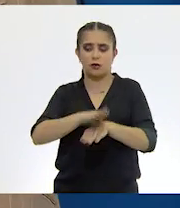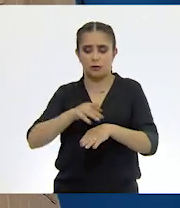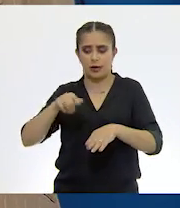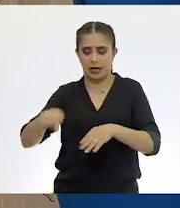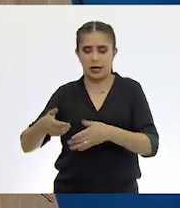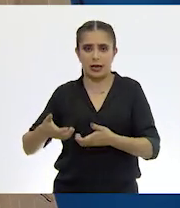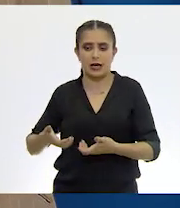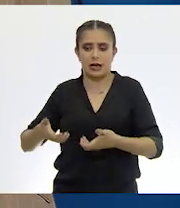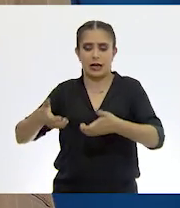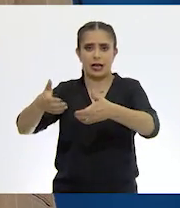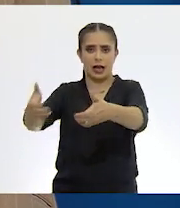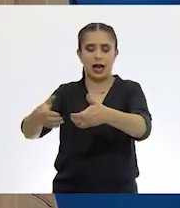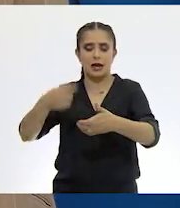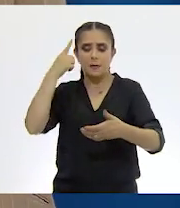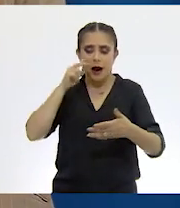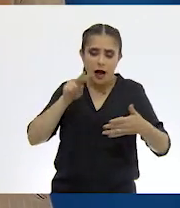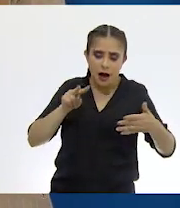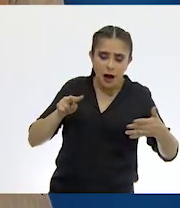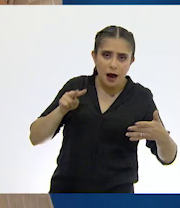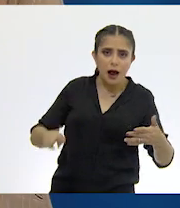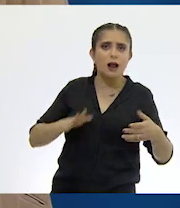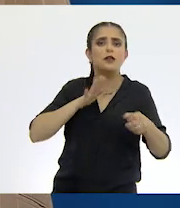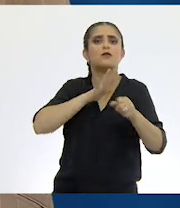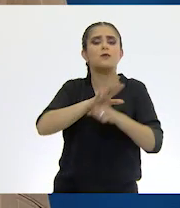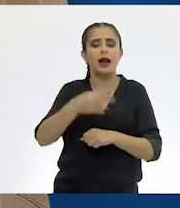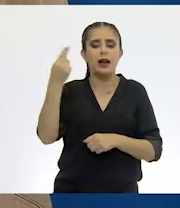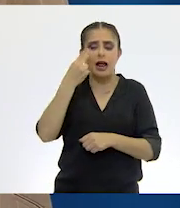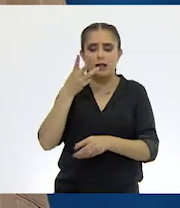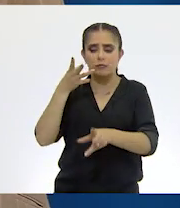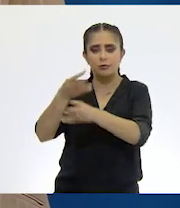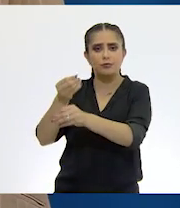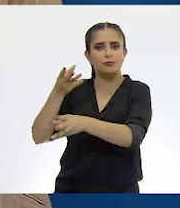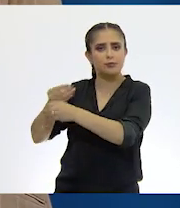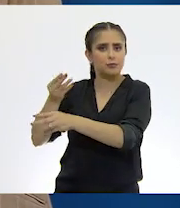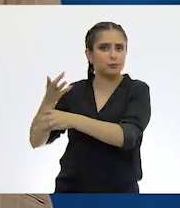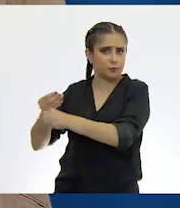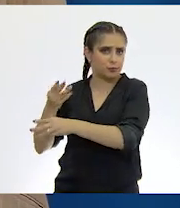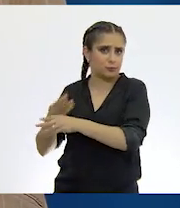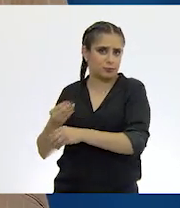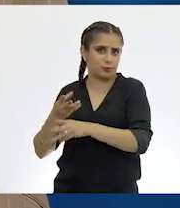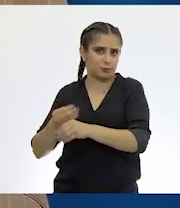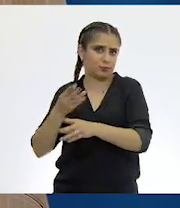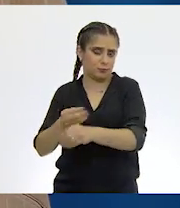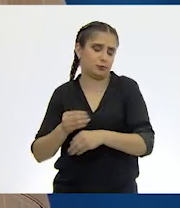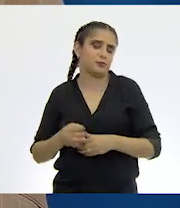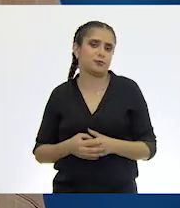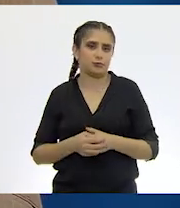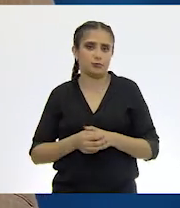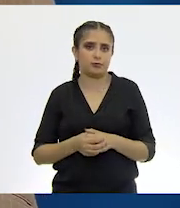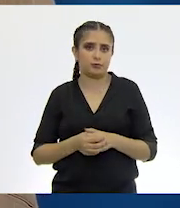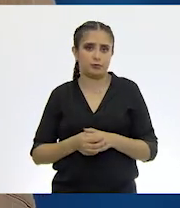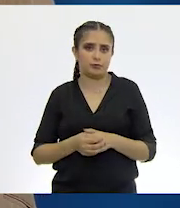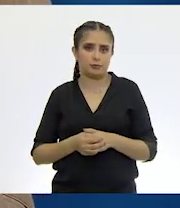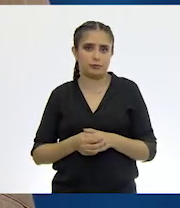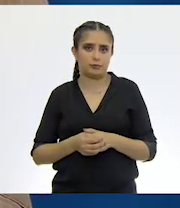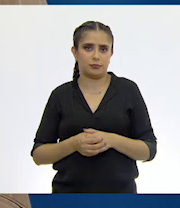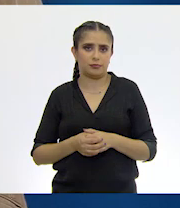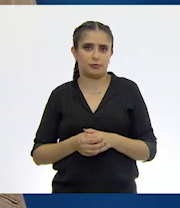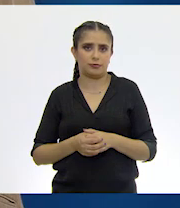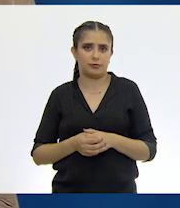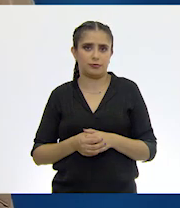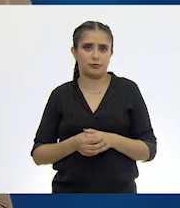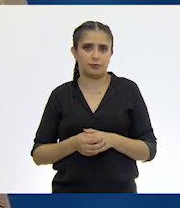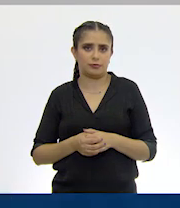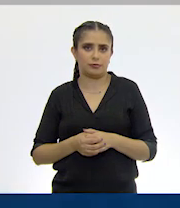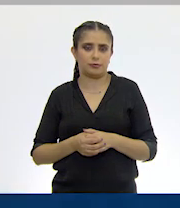vivo para poder determinar cuáles serían los planes de acción en dado de un incidente.